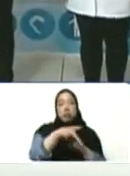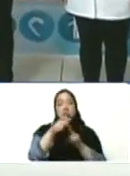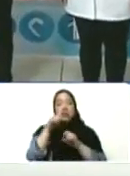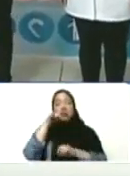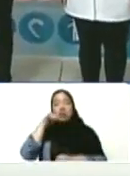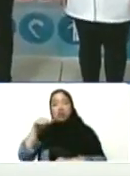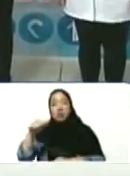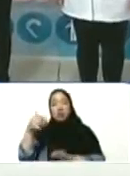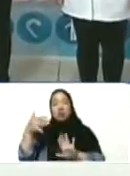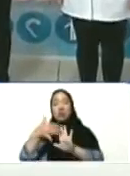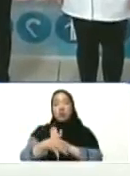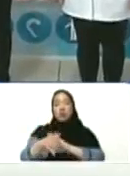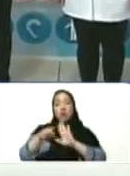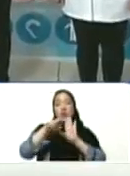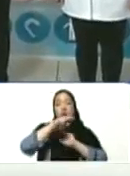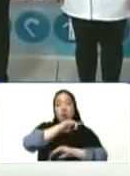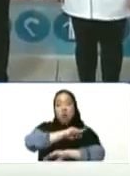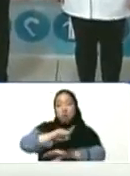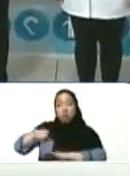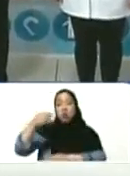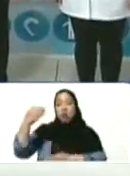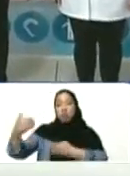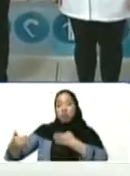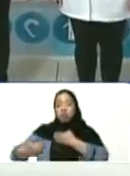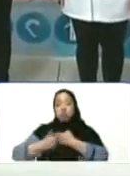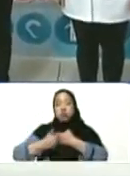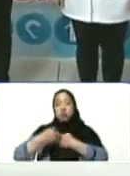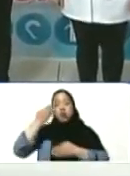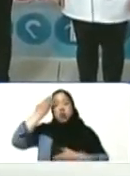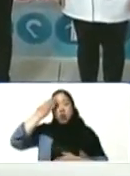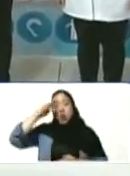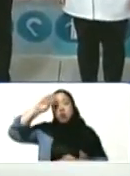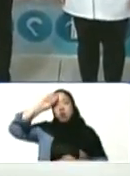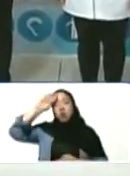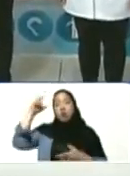amenazados, sancionados, bloqueados. Cuba y Venezuela,